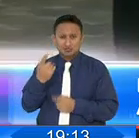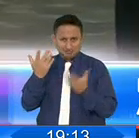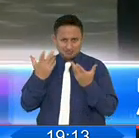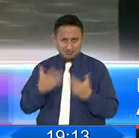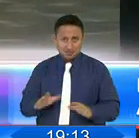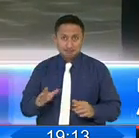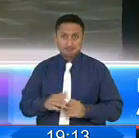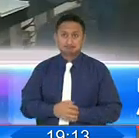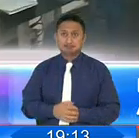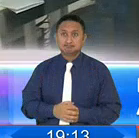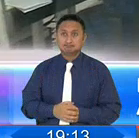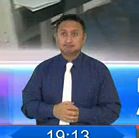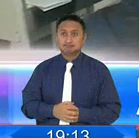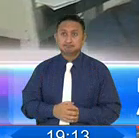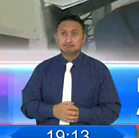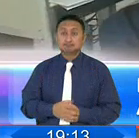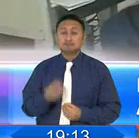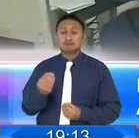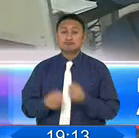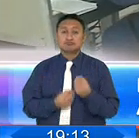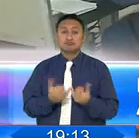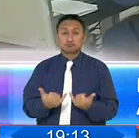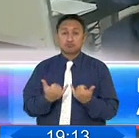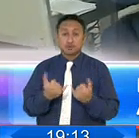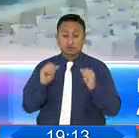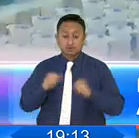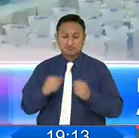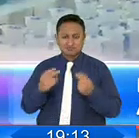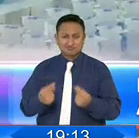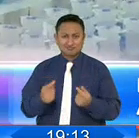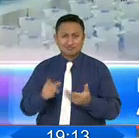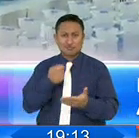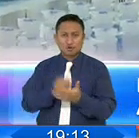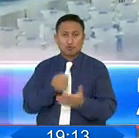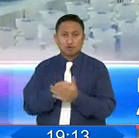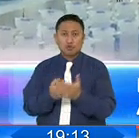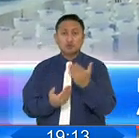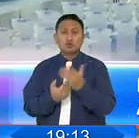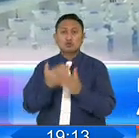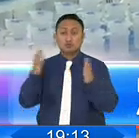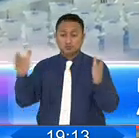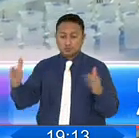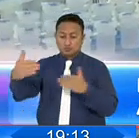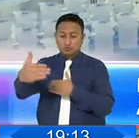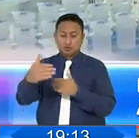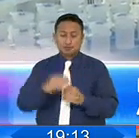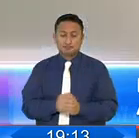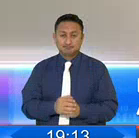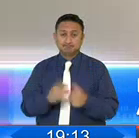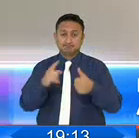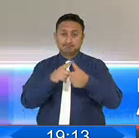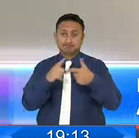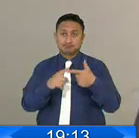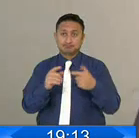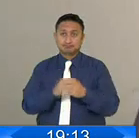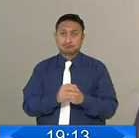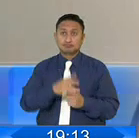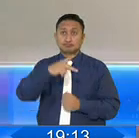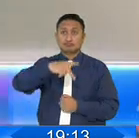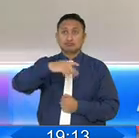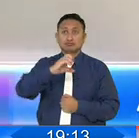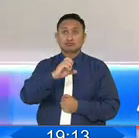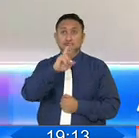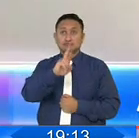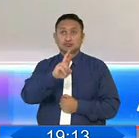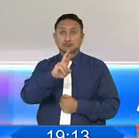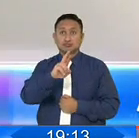a inicios de abril. Entonces, la entidad trabaja a contrarreloj para la compra de un nuevo lote. Son dos las opciones. PCR y